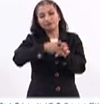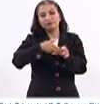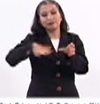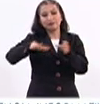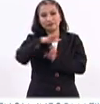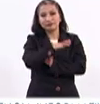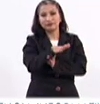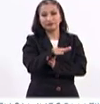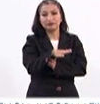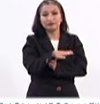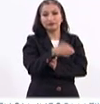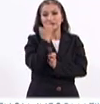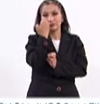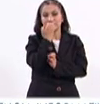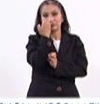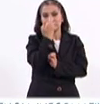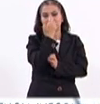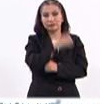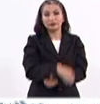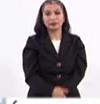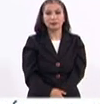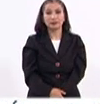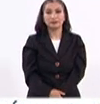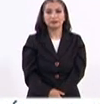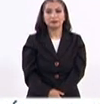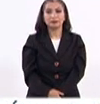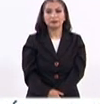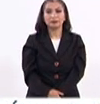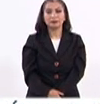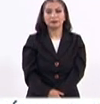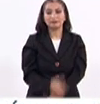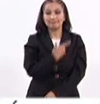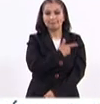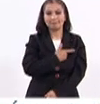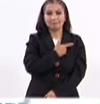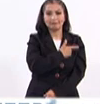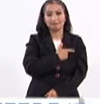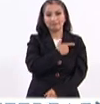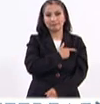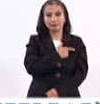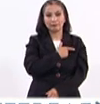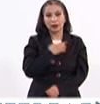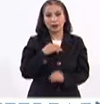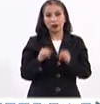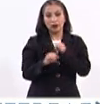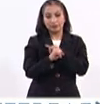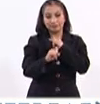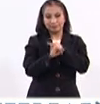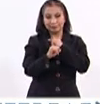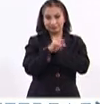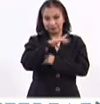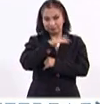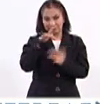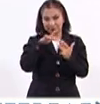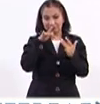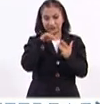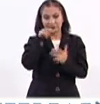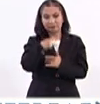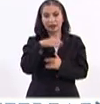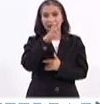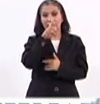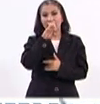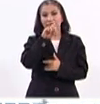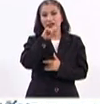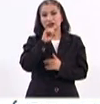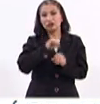integrarse a su oferta académica. Sí, con mucho gusto, pues a través de nuestra página de internet o de las